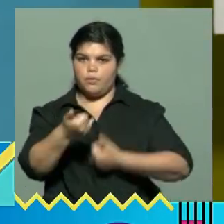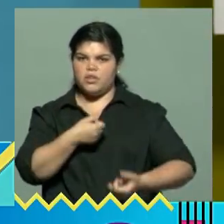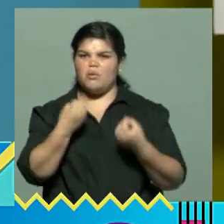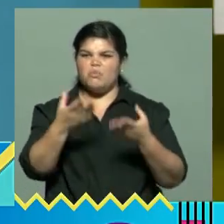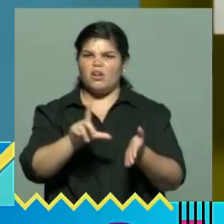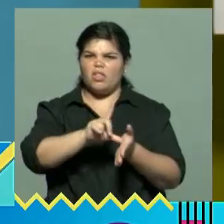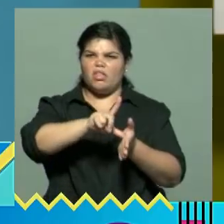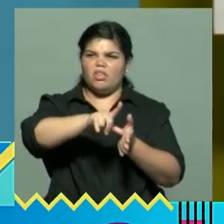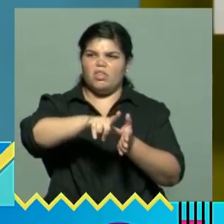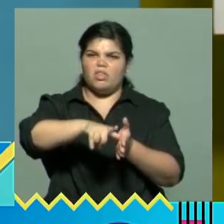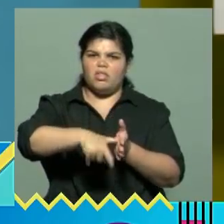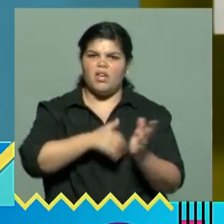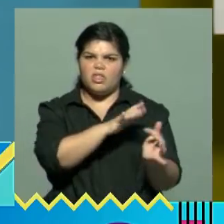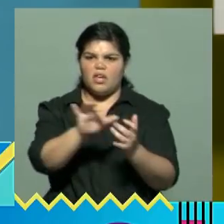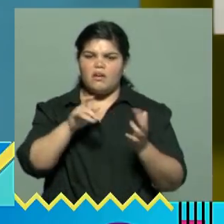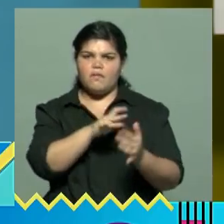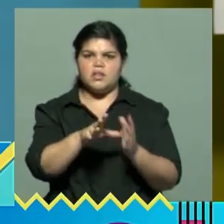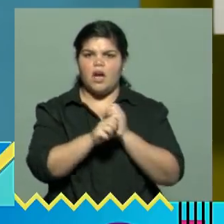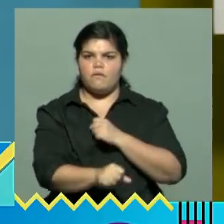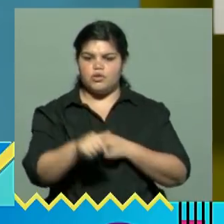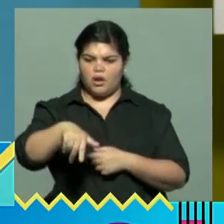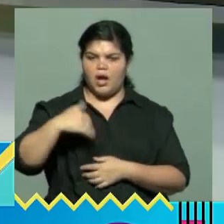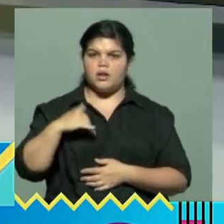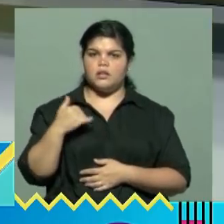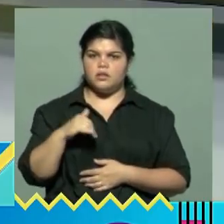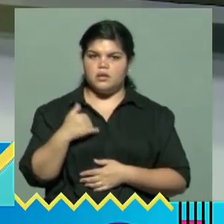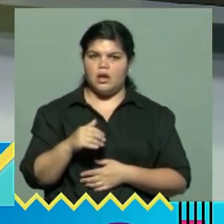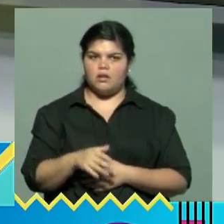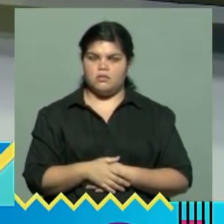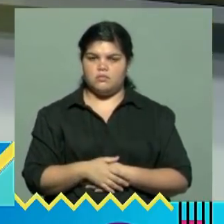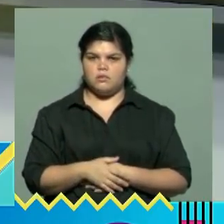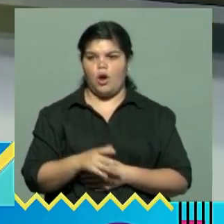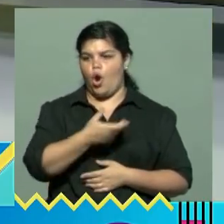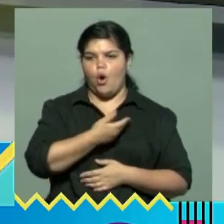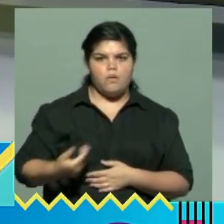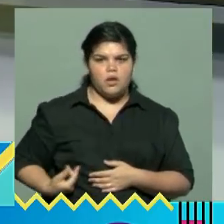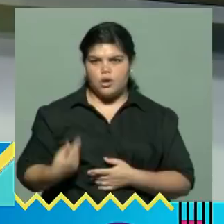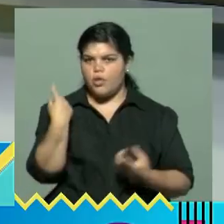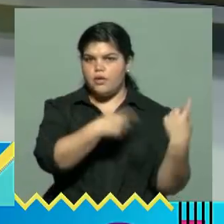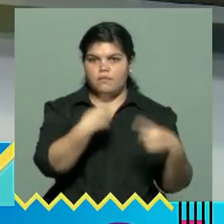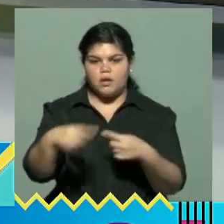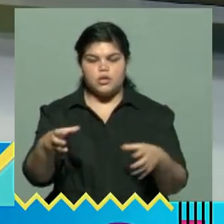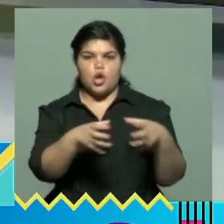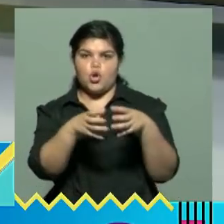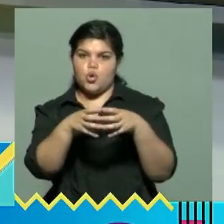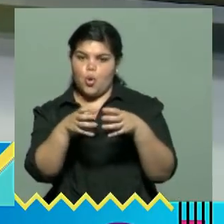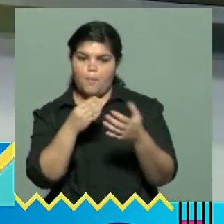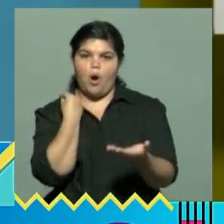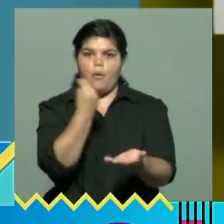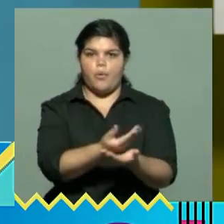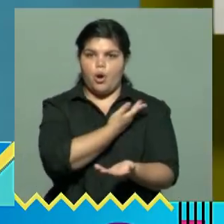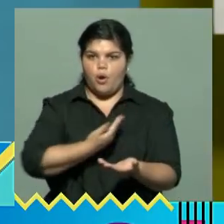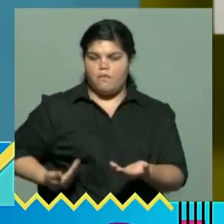durante tanto tiempo el debate del aborto en Argentina? Han pasado distintas gestiones, distintos partidos políticos al frente del gobierno